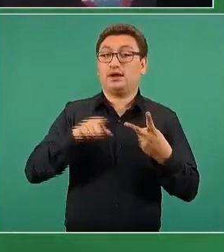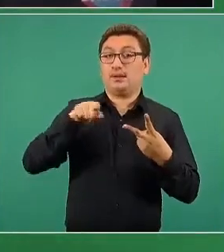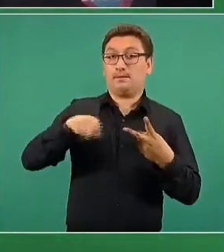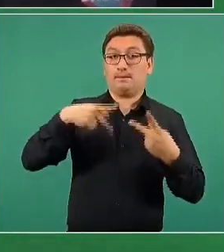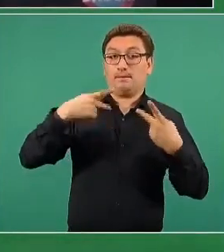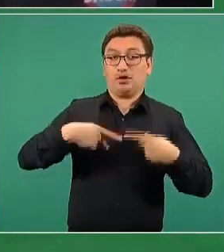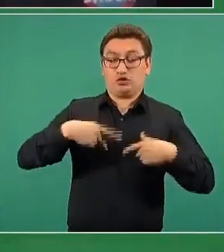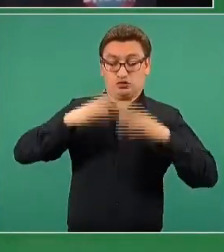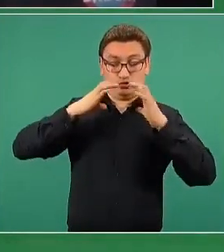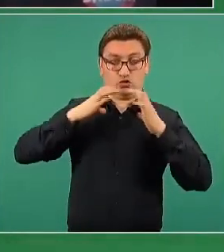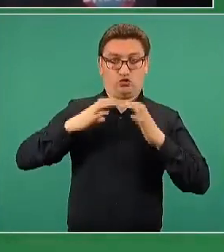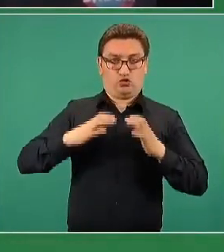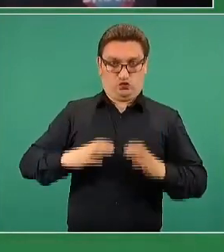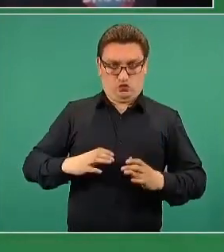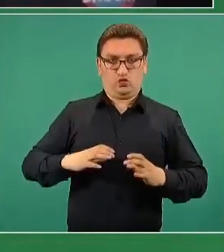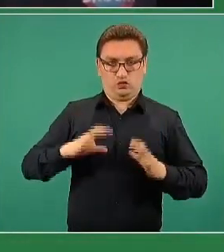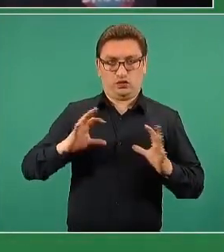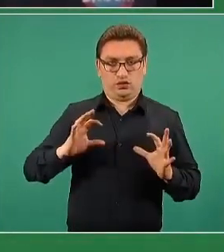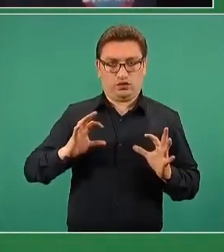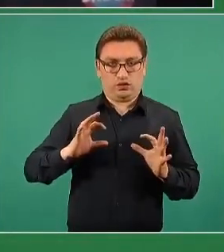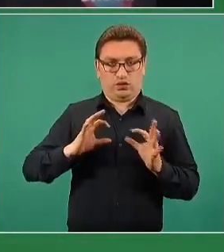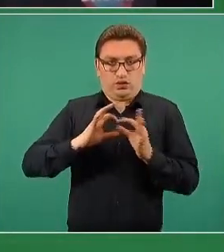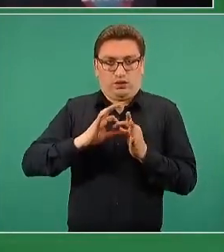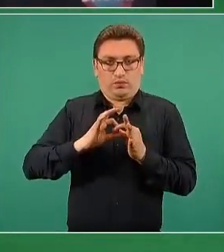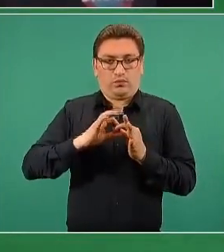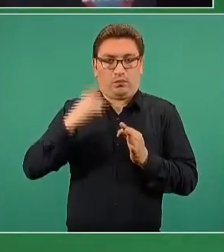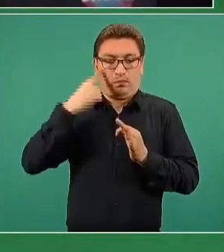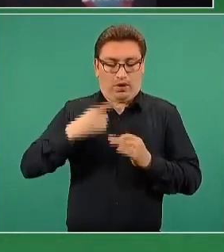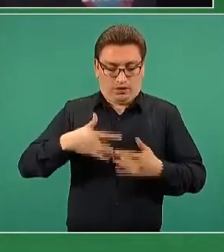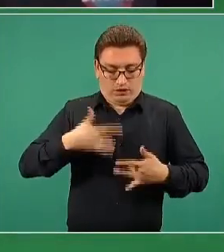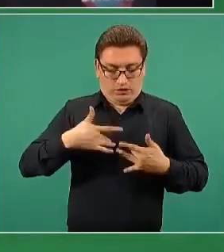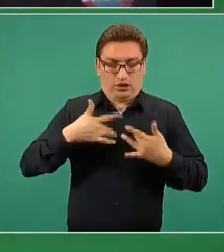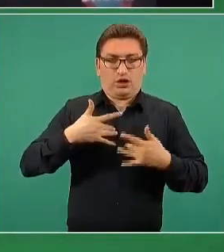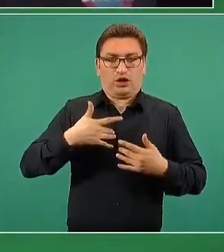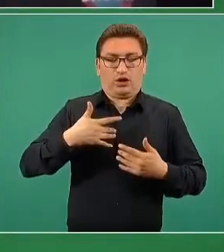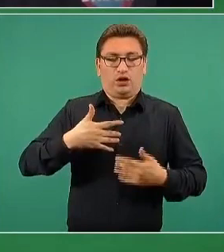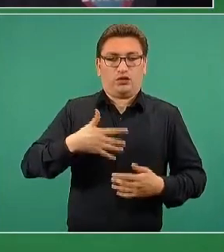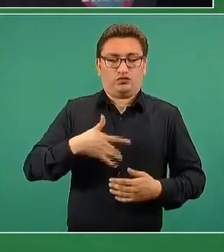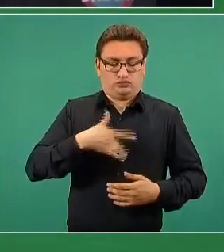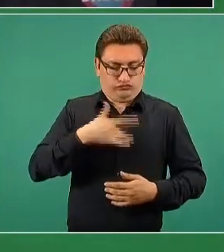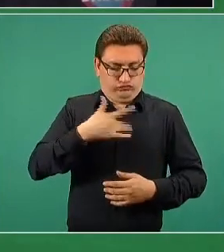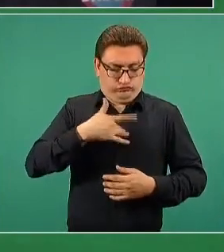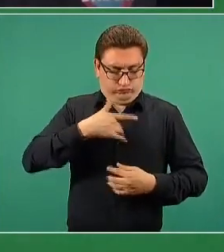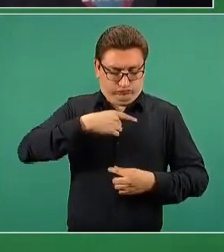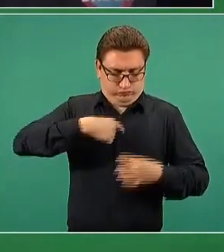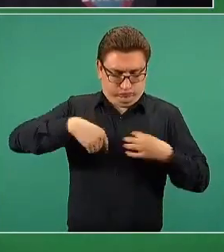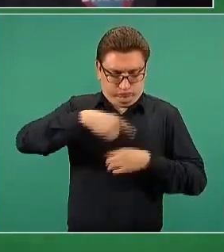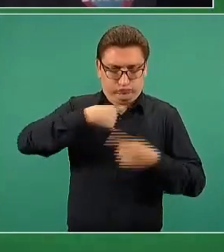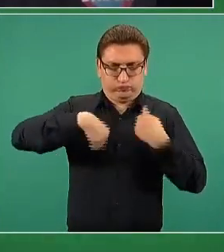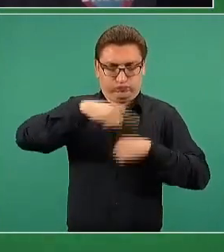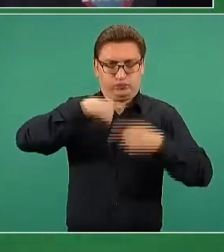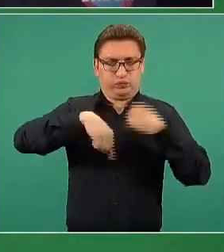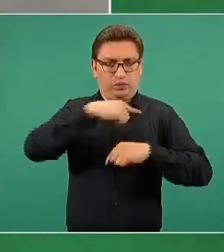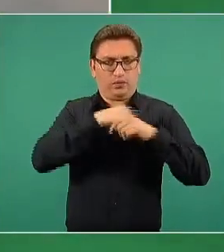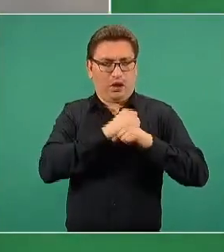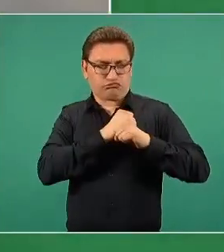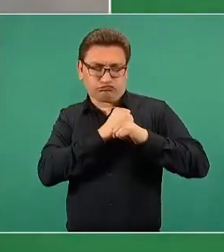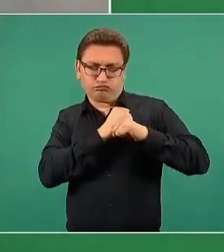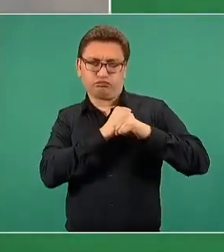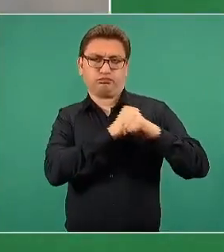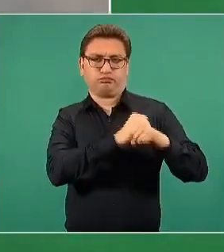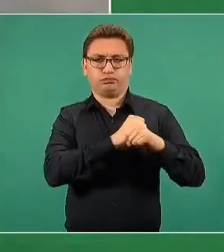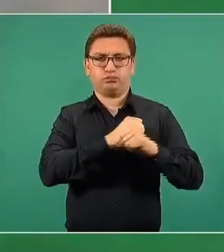estado biológico de la persona para que despierte la respuesta inmunitaria suficiente